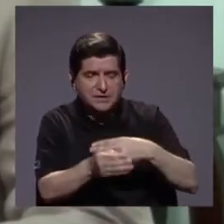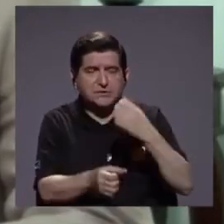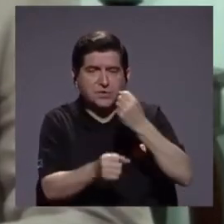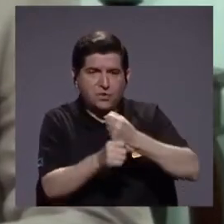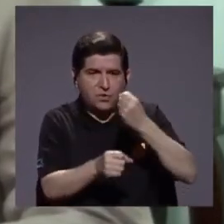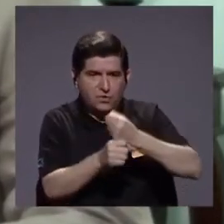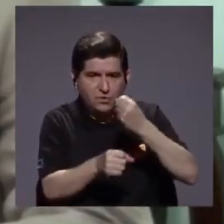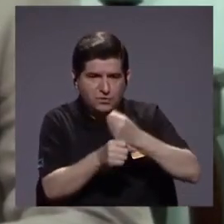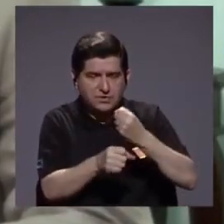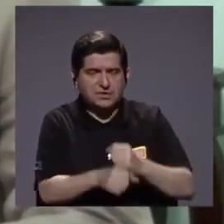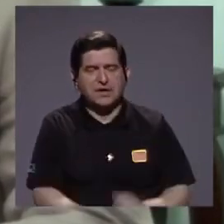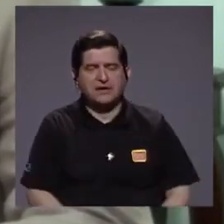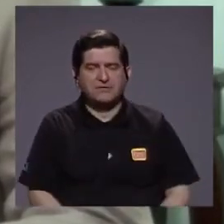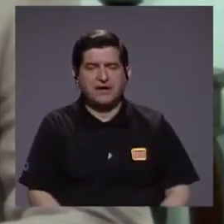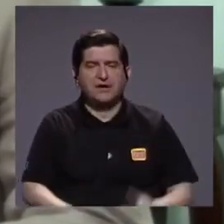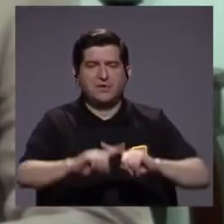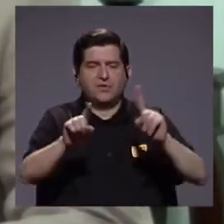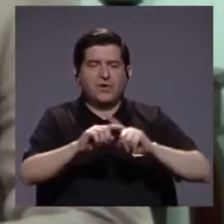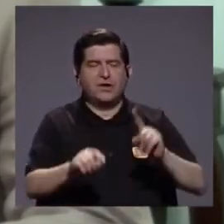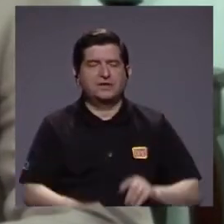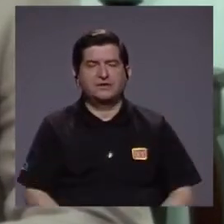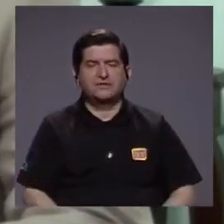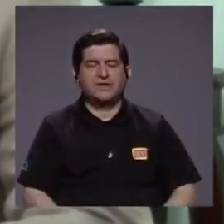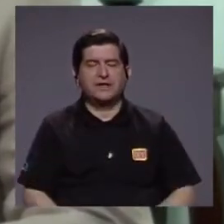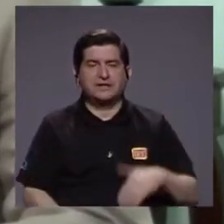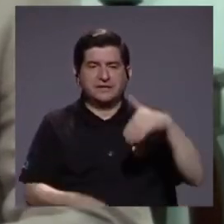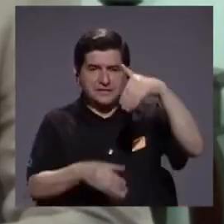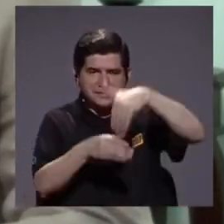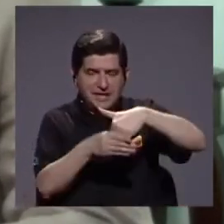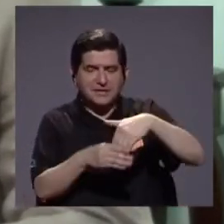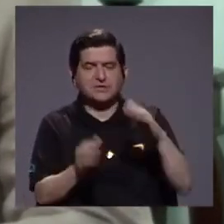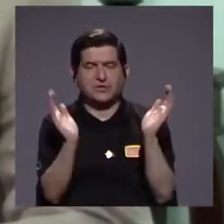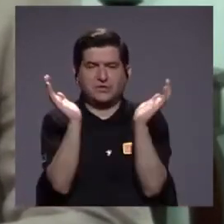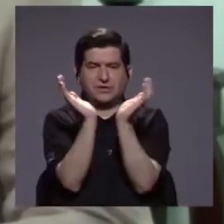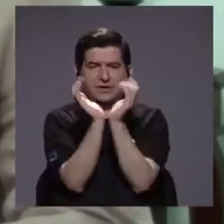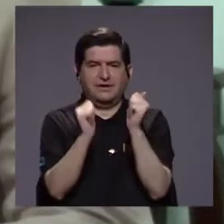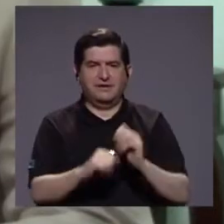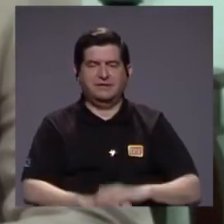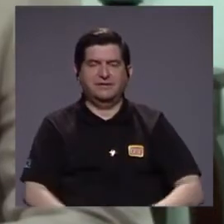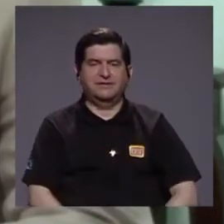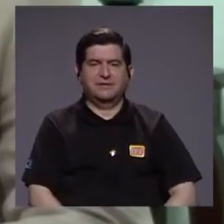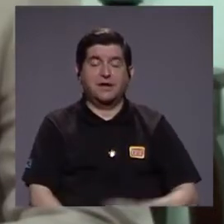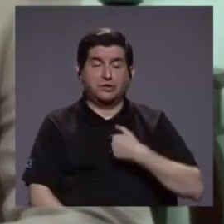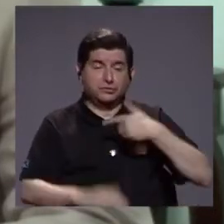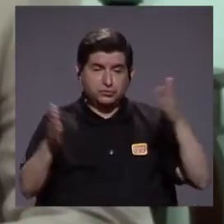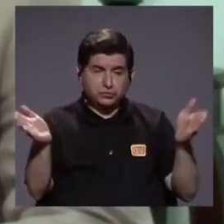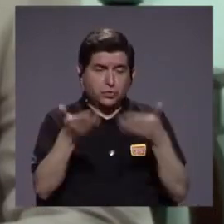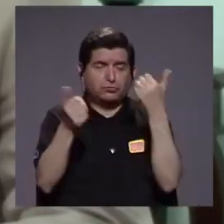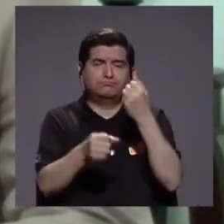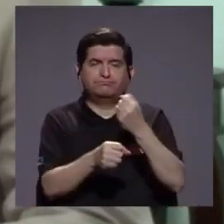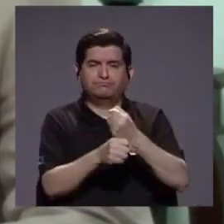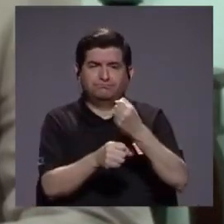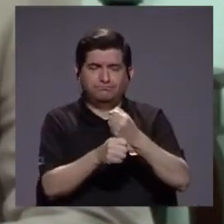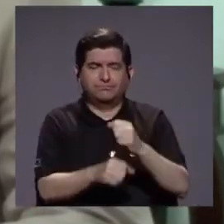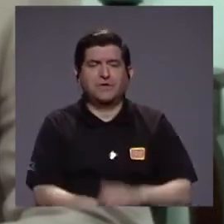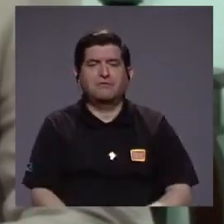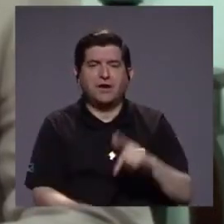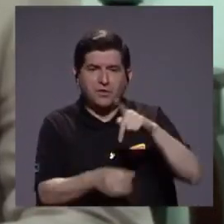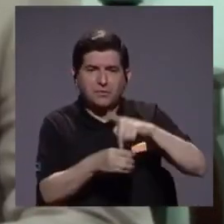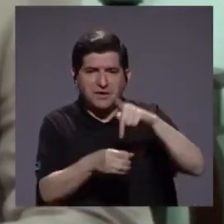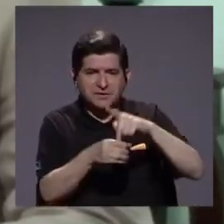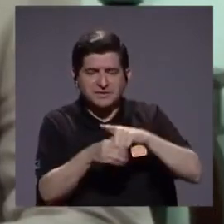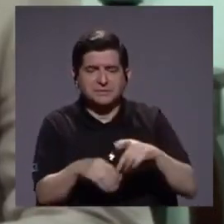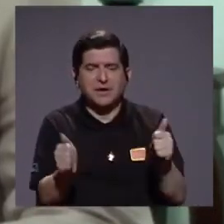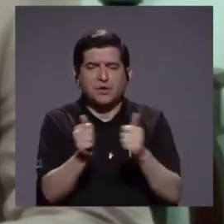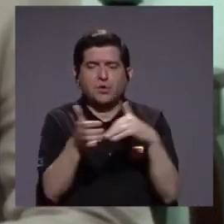clínica en los diferentes hospitales de la Caja. Por lo tanto, impulsaré una participación del sector